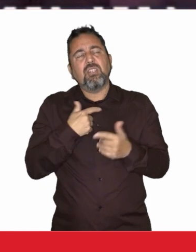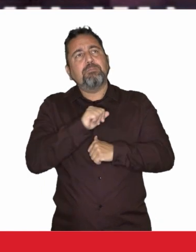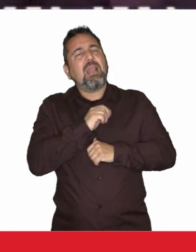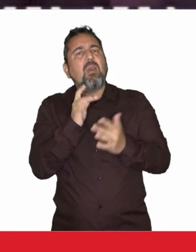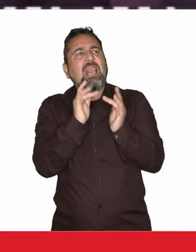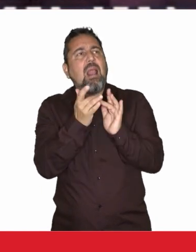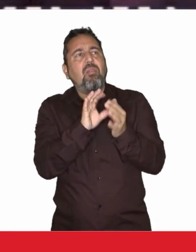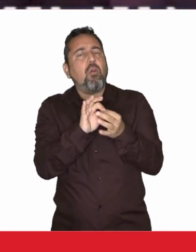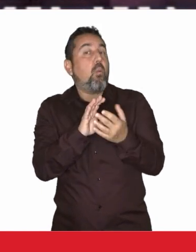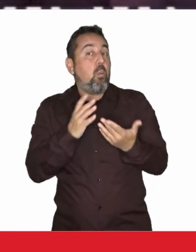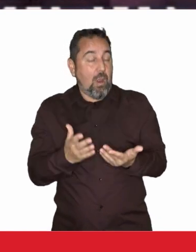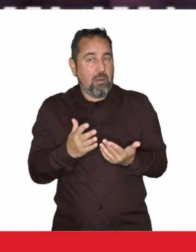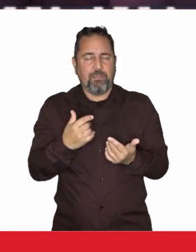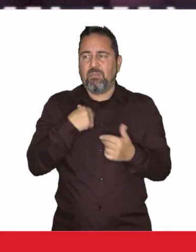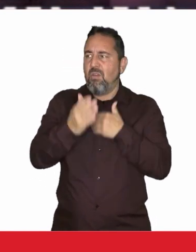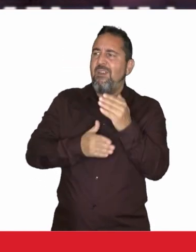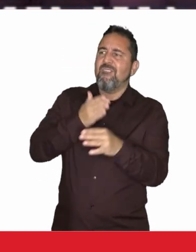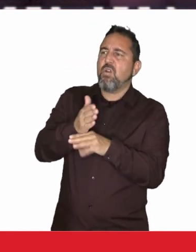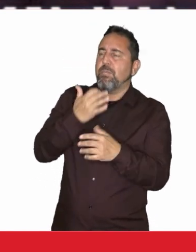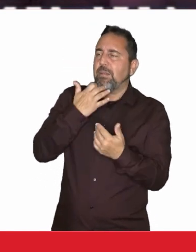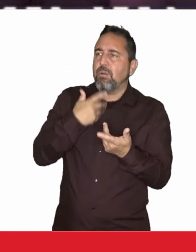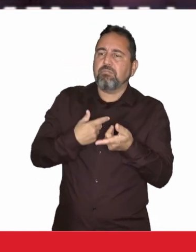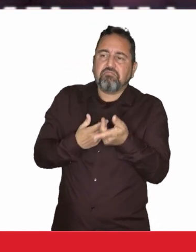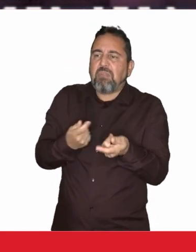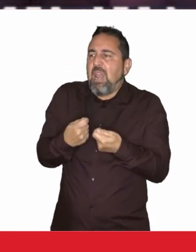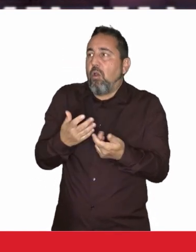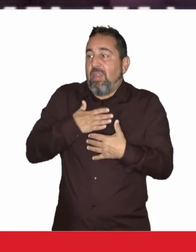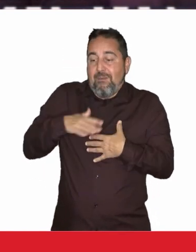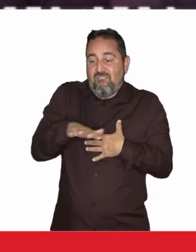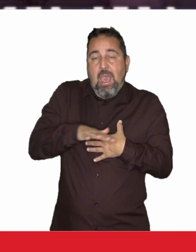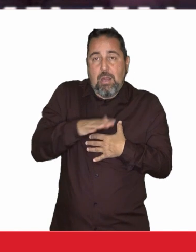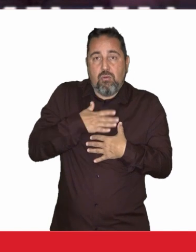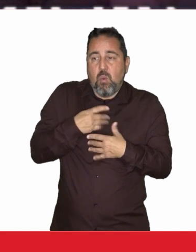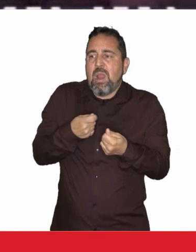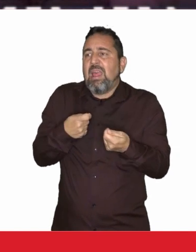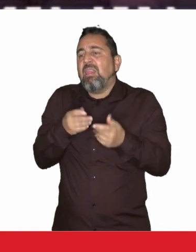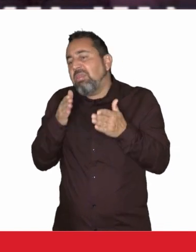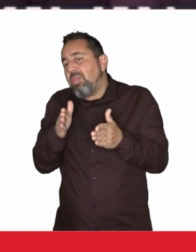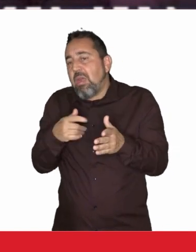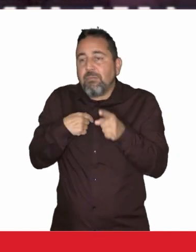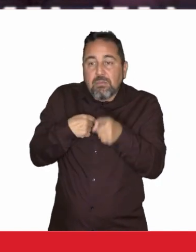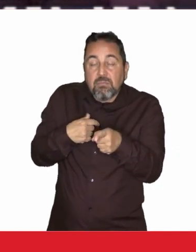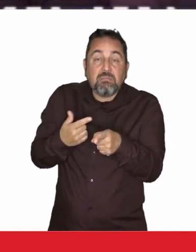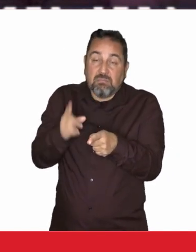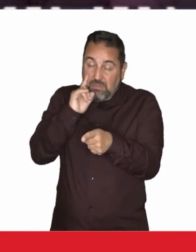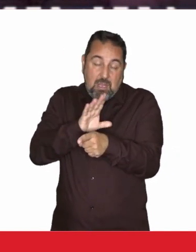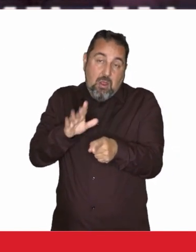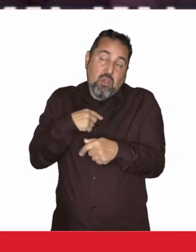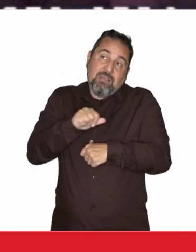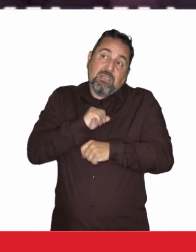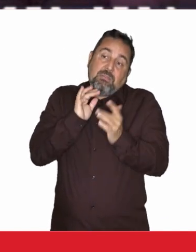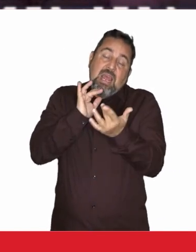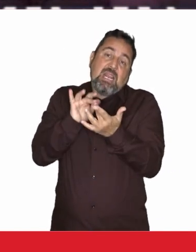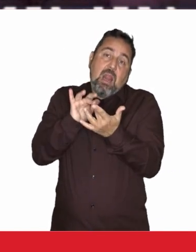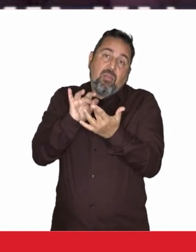de relación estoy esperando. Y cuando voy al negocio de mi barrio, a la tienda de mi barrio, evidentemente